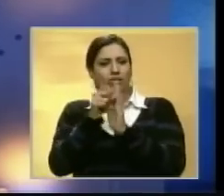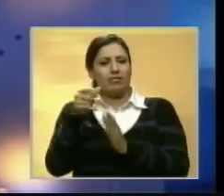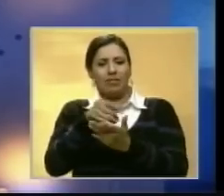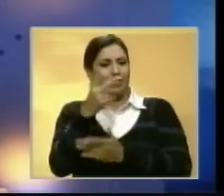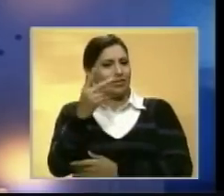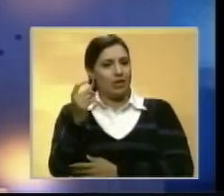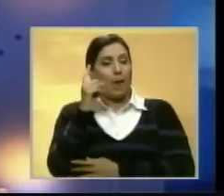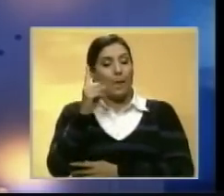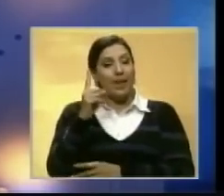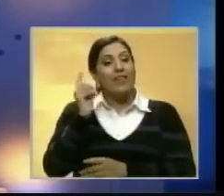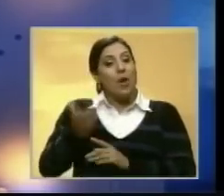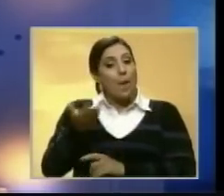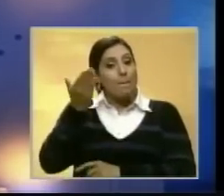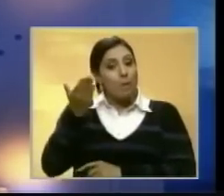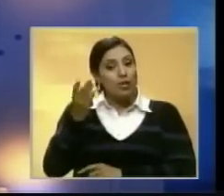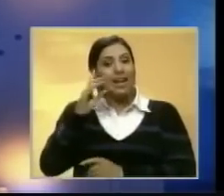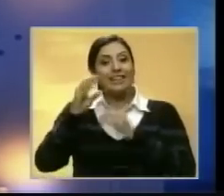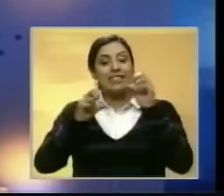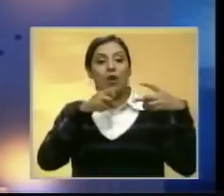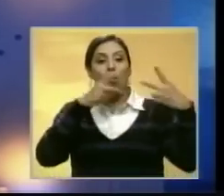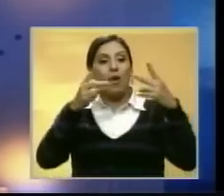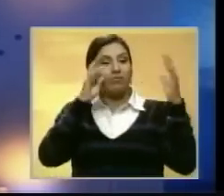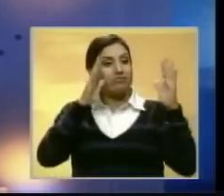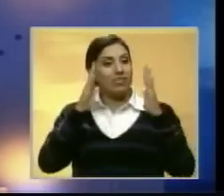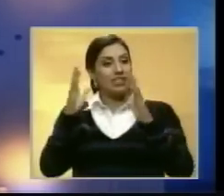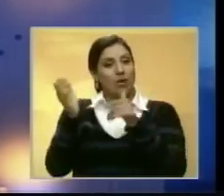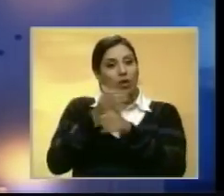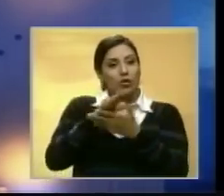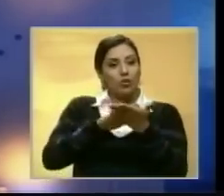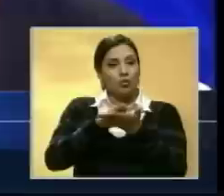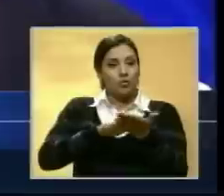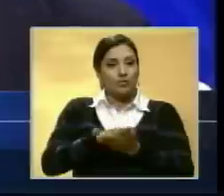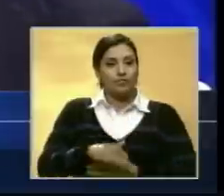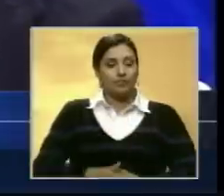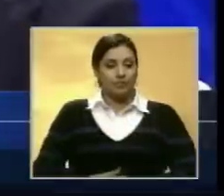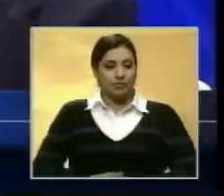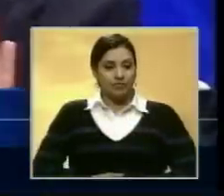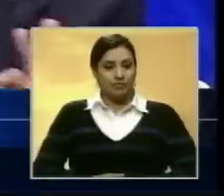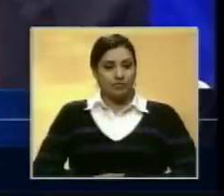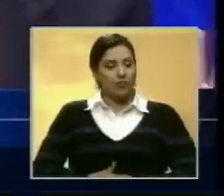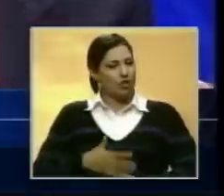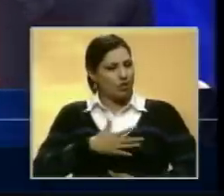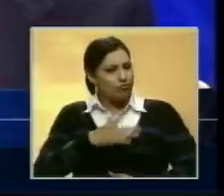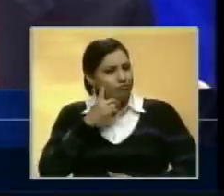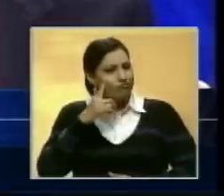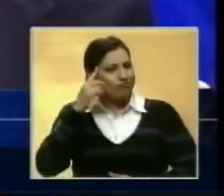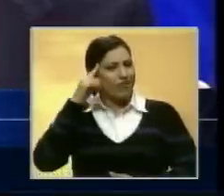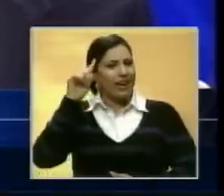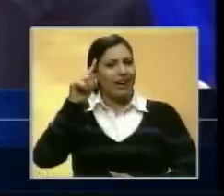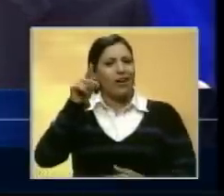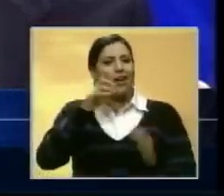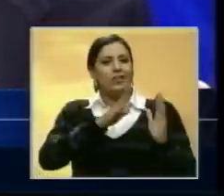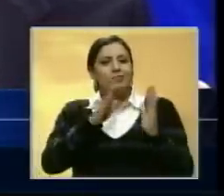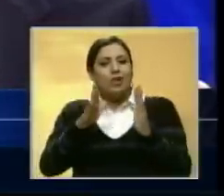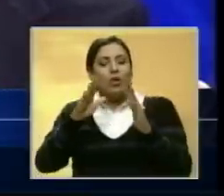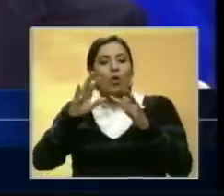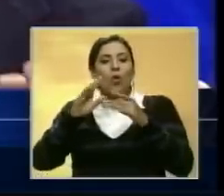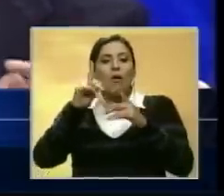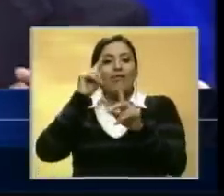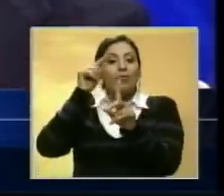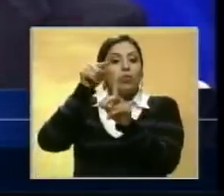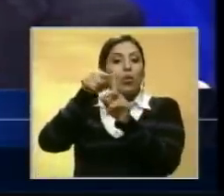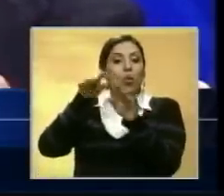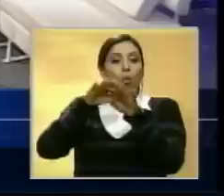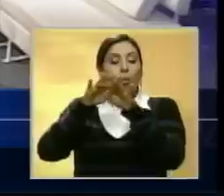constitucionales. Insiste en la importancia de la creación de una agenda para lograr soluciones. Yo creo que la hoja de ruta que estableció la unidad es muy clara.